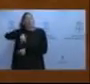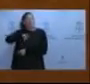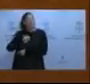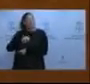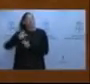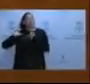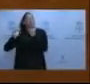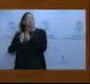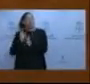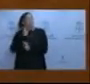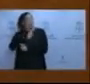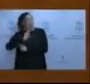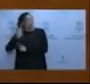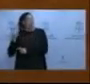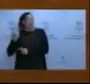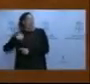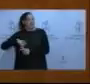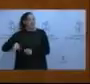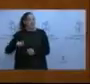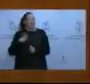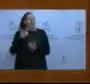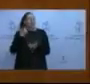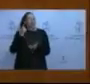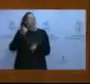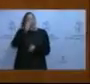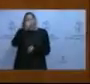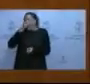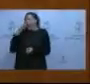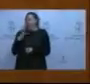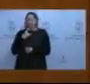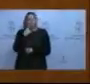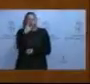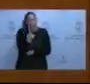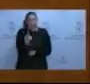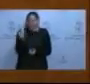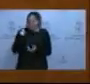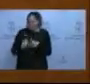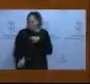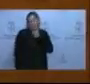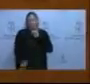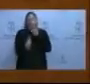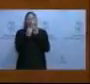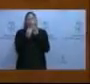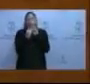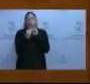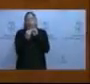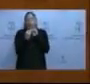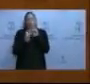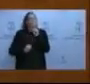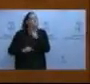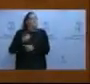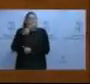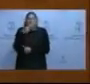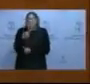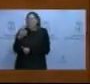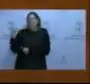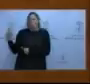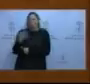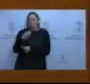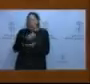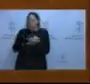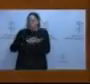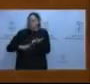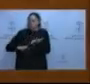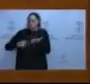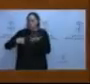viene planteando desde hace años en esta Cámara, ¿no? Nos preocupa, en primer lugar, de ese informe la